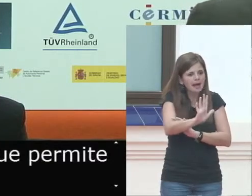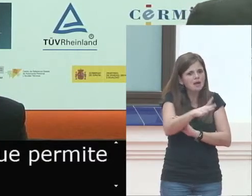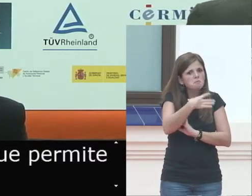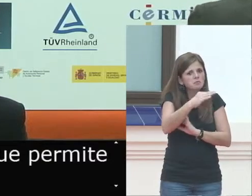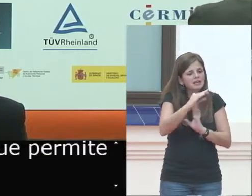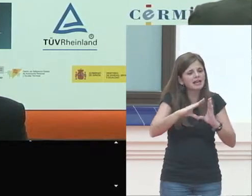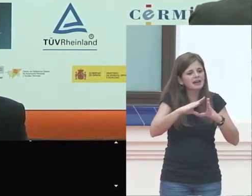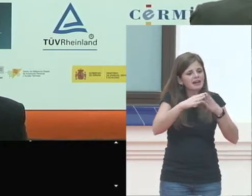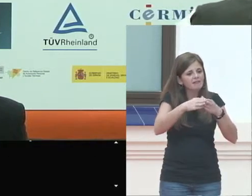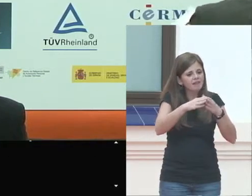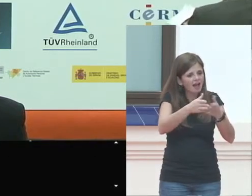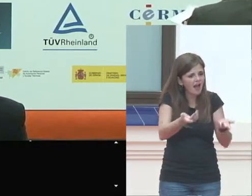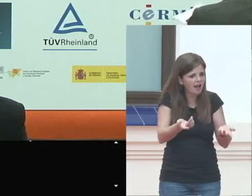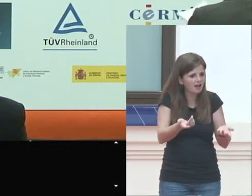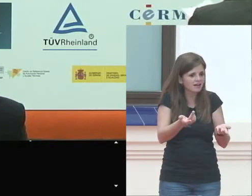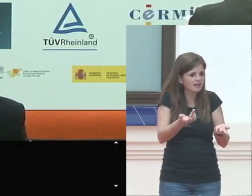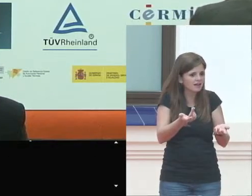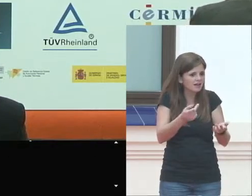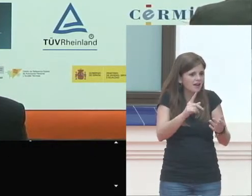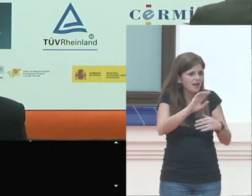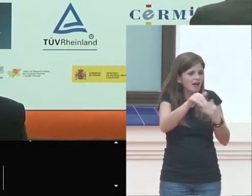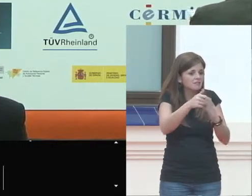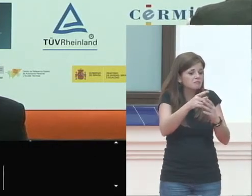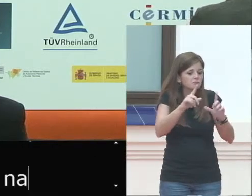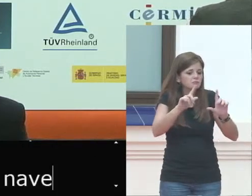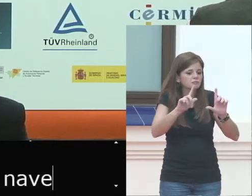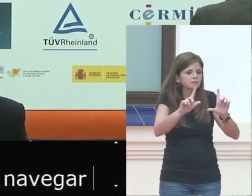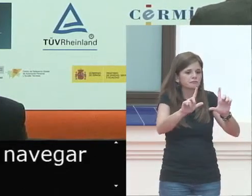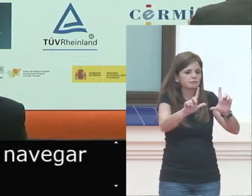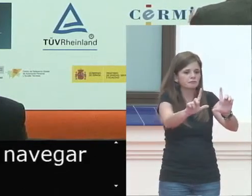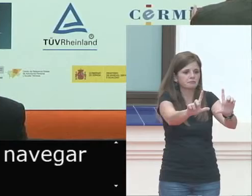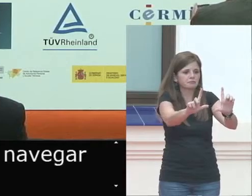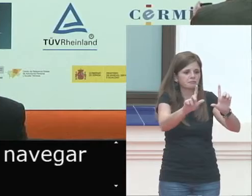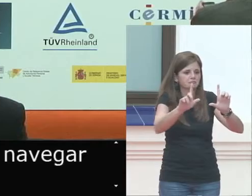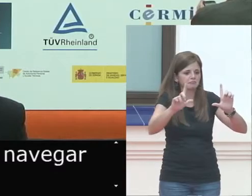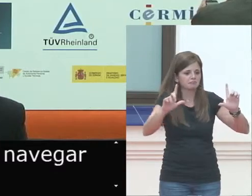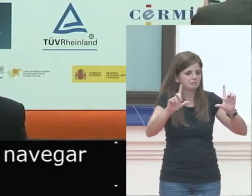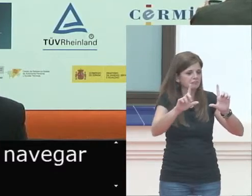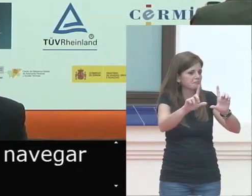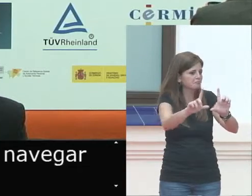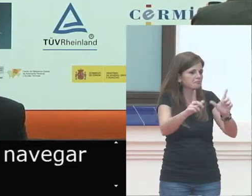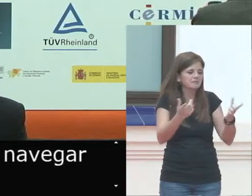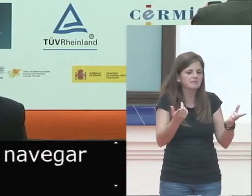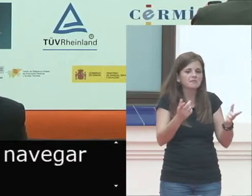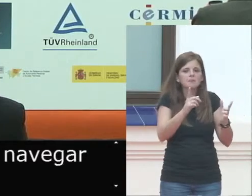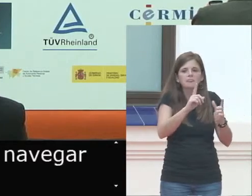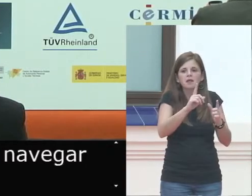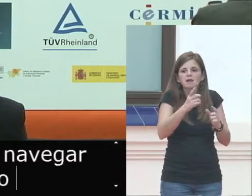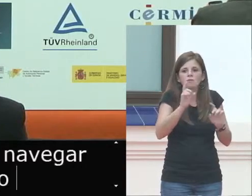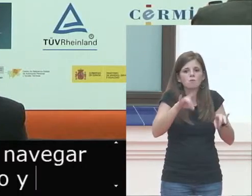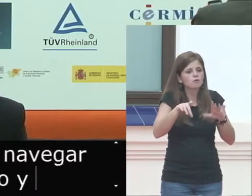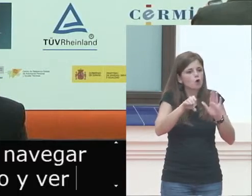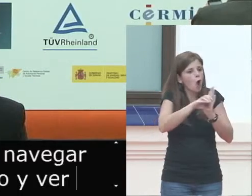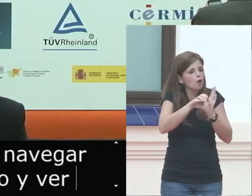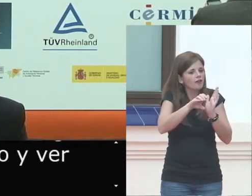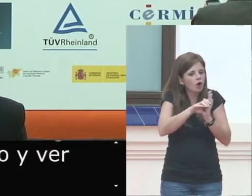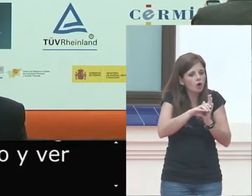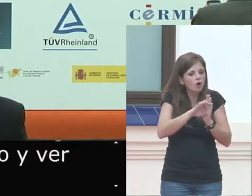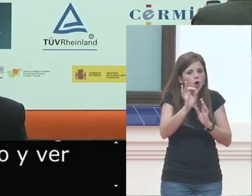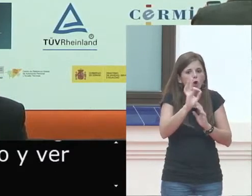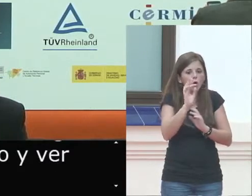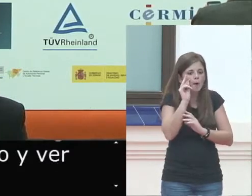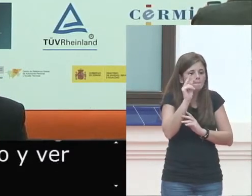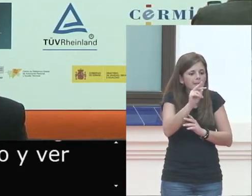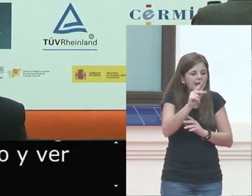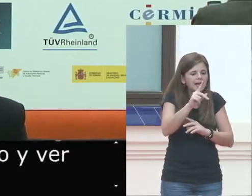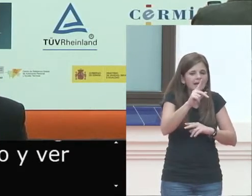navegar, bueno, al fondo, que puede mirar en el código y ver cómo está construido,